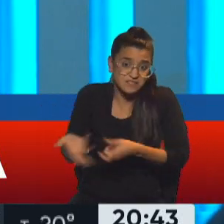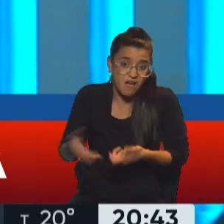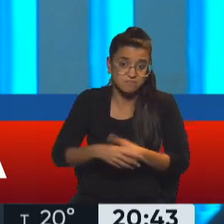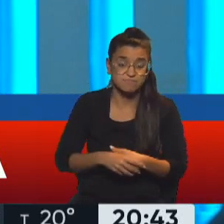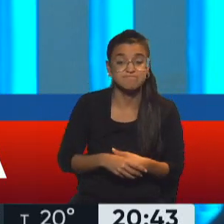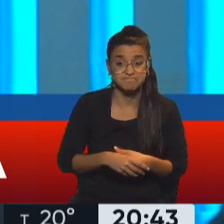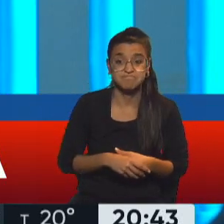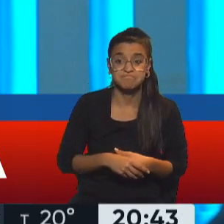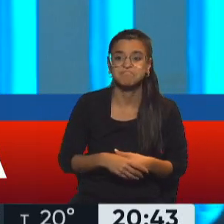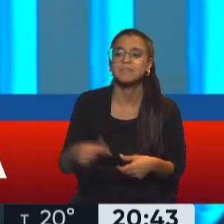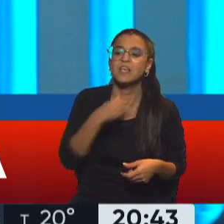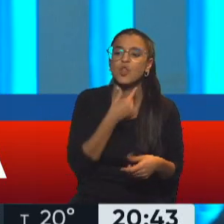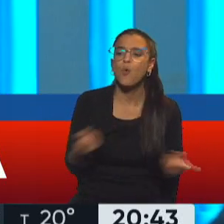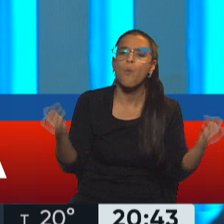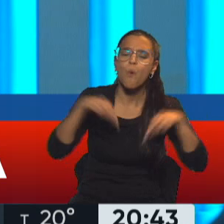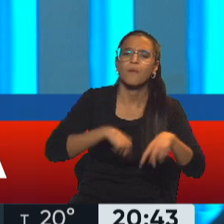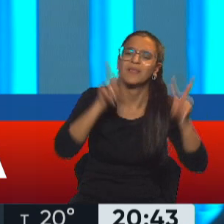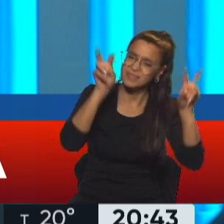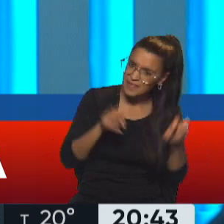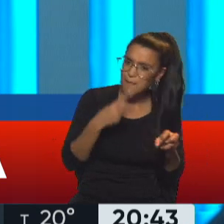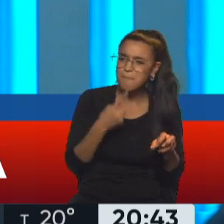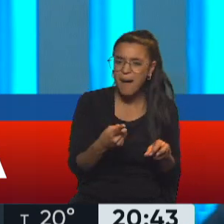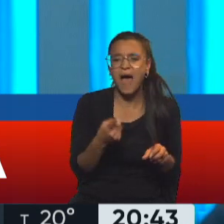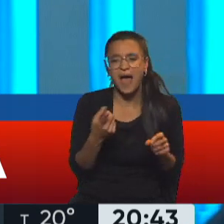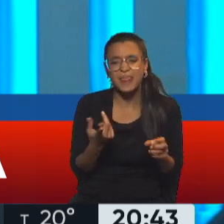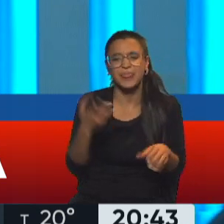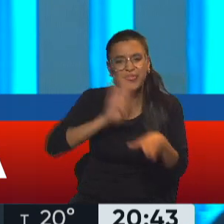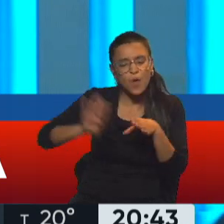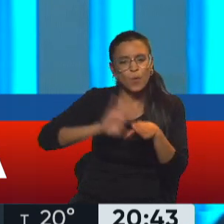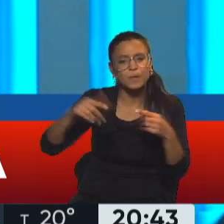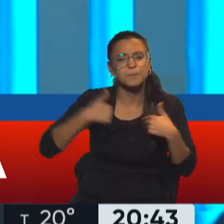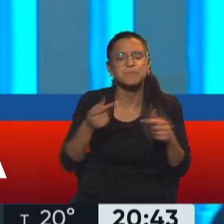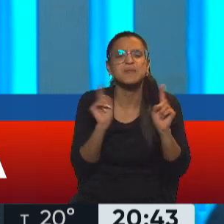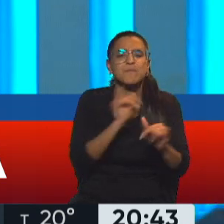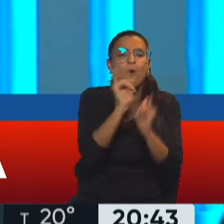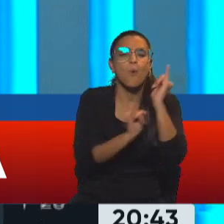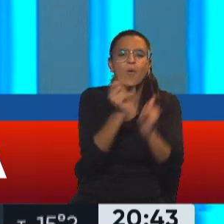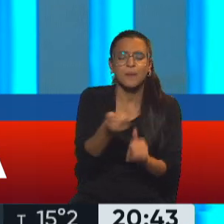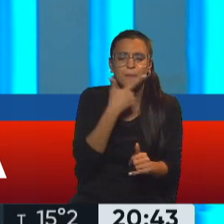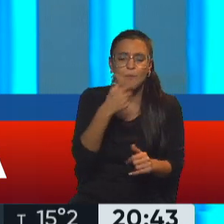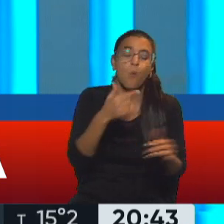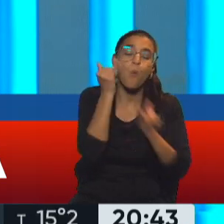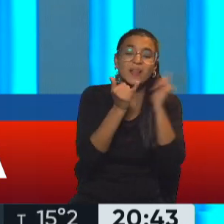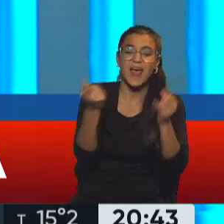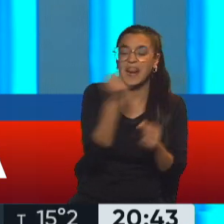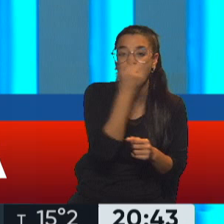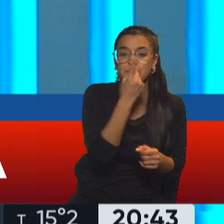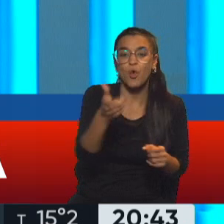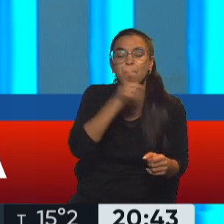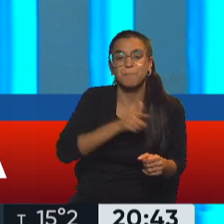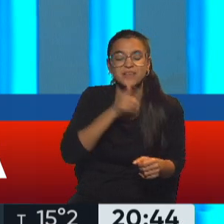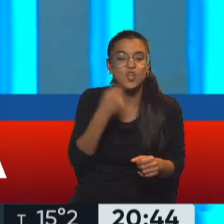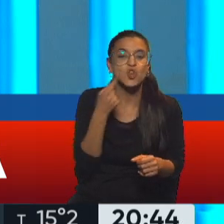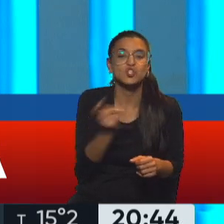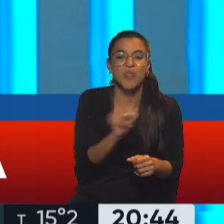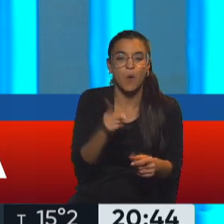Exactamente. Está presa. Yo quiero volver al tema de la deuda, discúlpenme, porque Sí. me quedé con lo que contaba Mauricio, que como lo cuenta rápido, pareciera que no se da